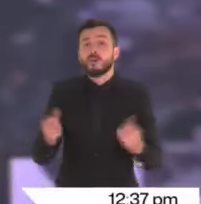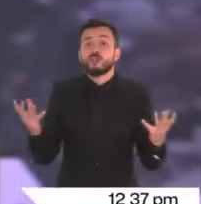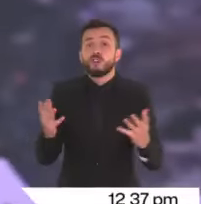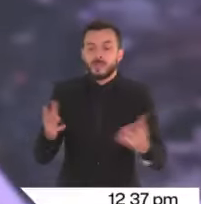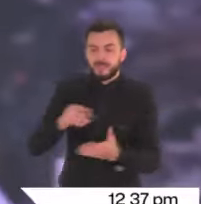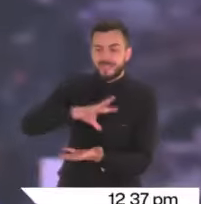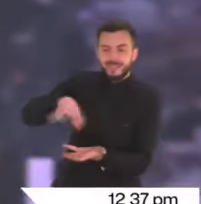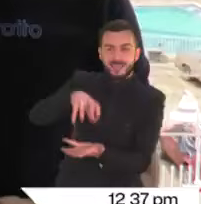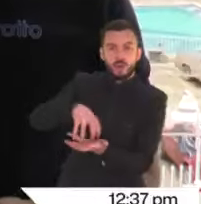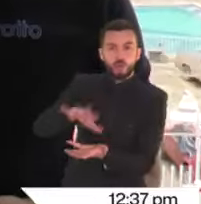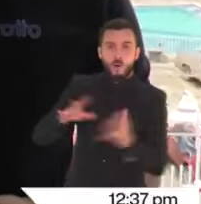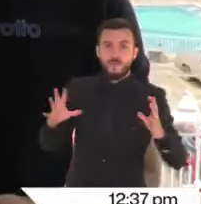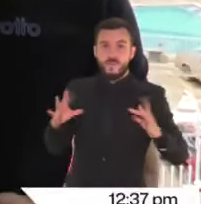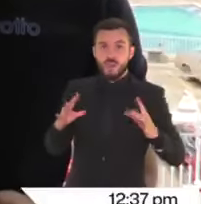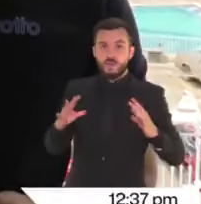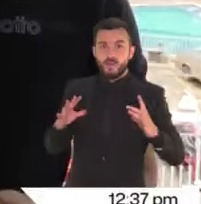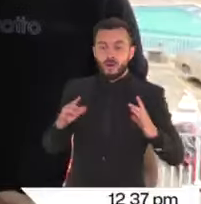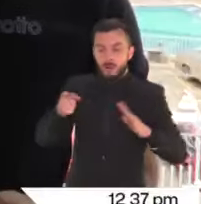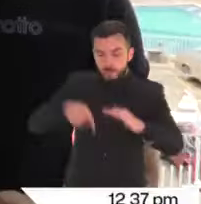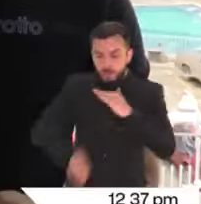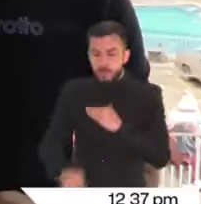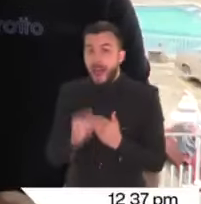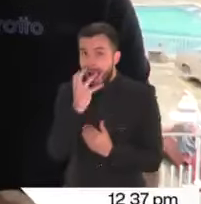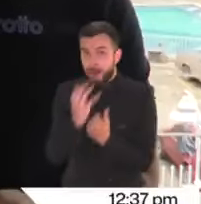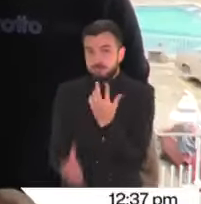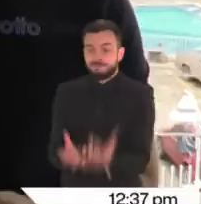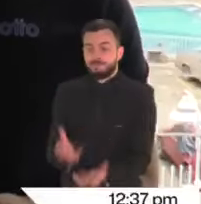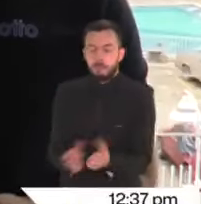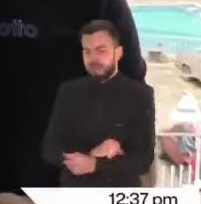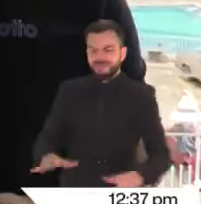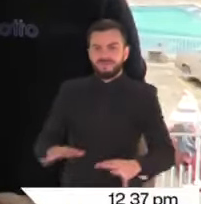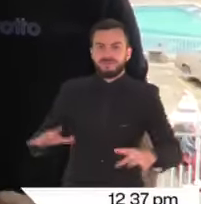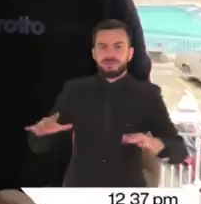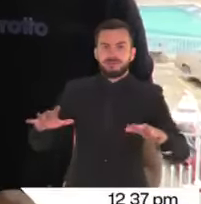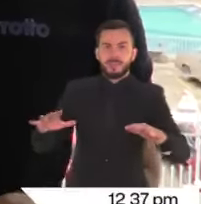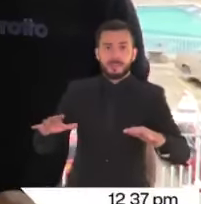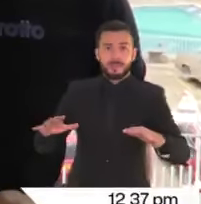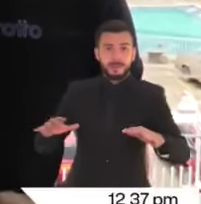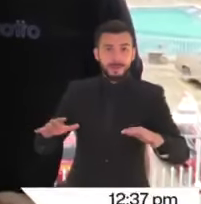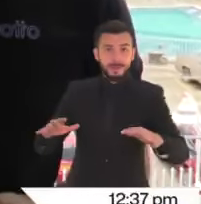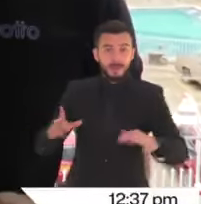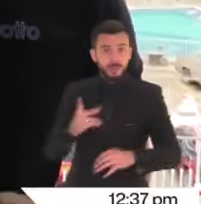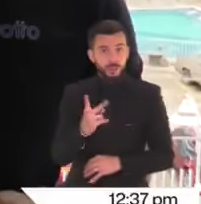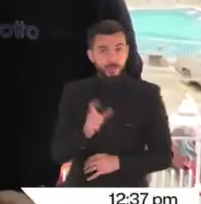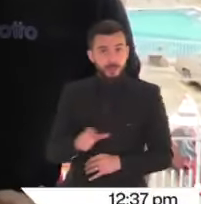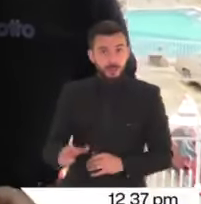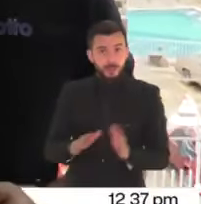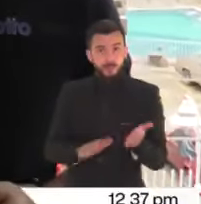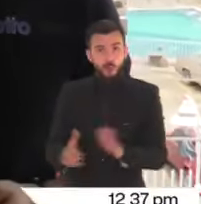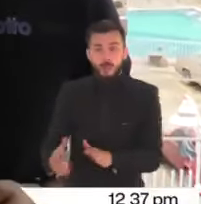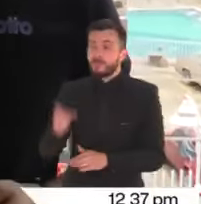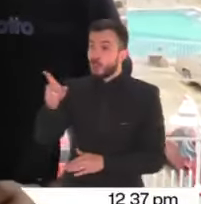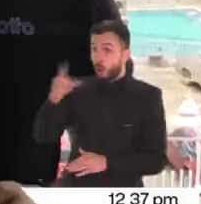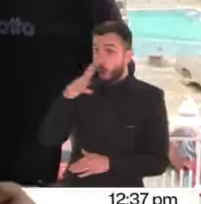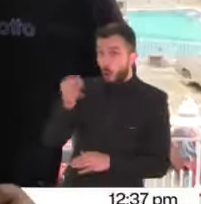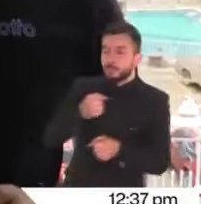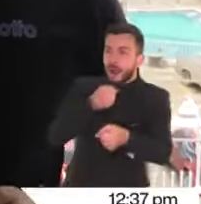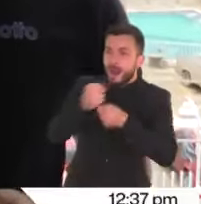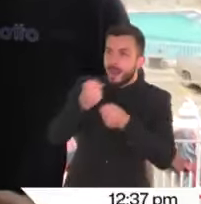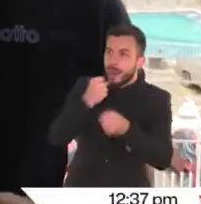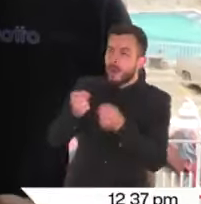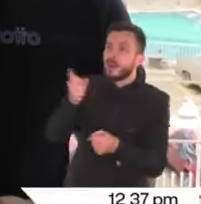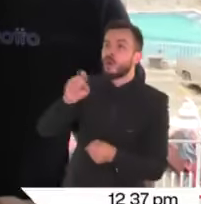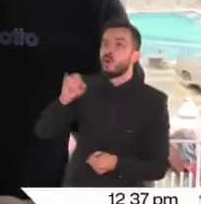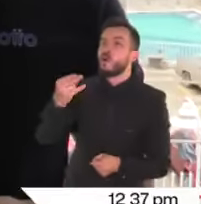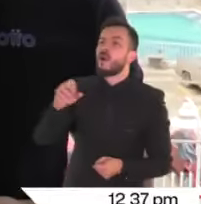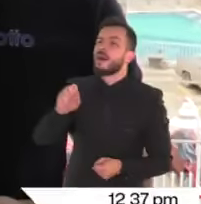vacacional. Yorman Leal habló con sobrevivientes y con familiares de las dos personas que murieron en medio de la tragedia. Yorman, ¿qué le